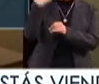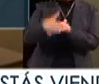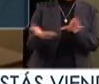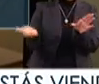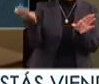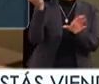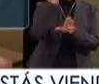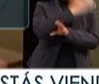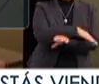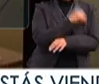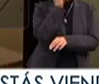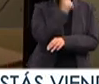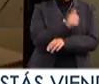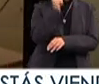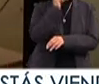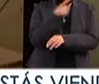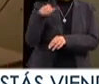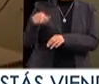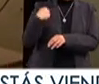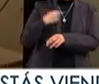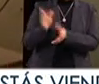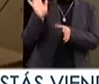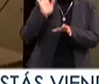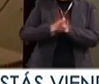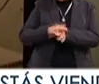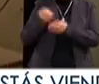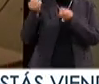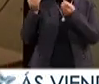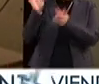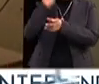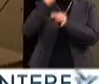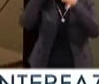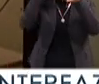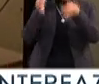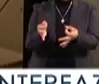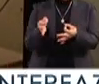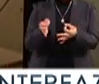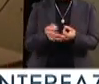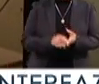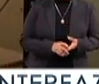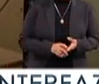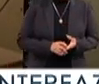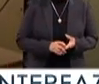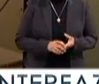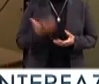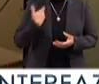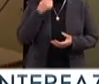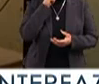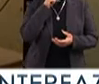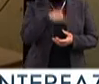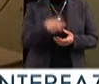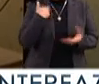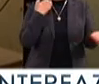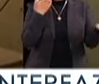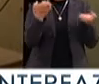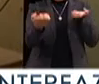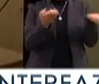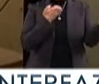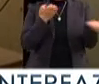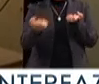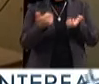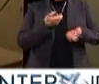de toda la vida pero bueno nosotros lo hemos podido comprobar además de que el ejercicio